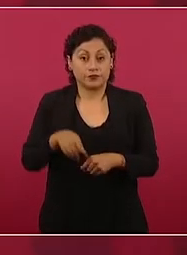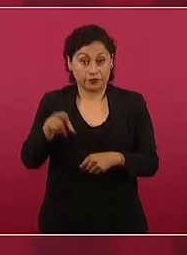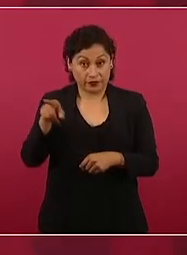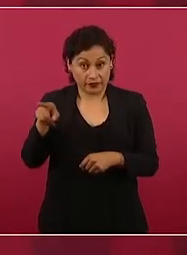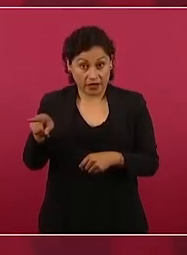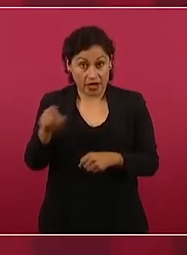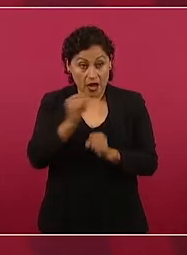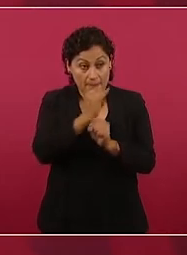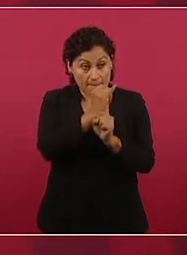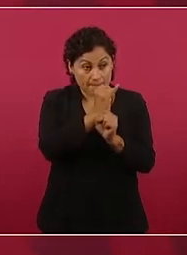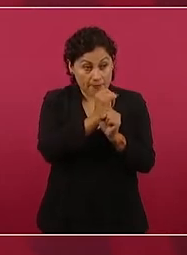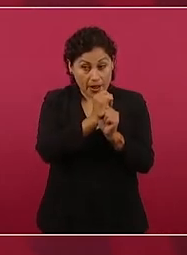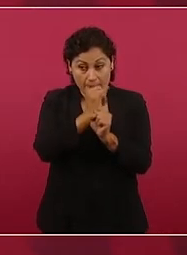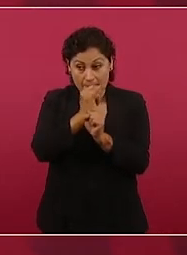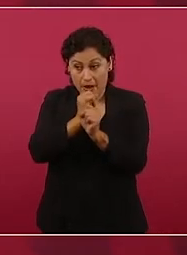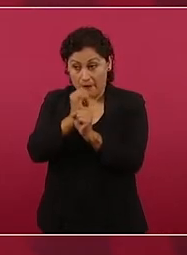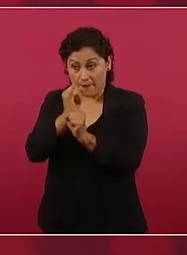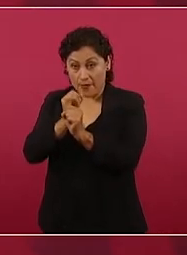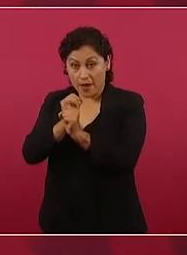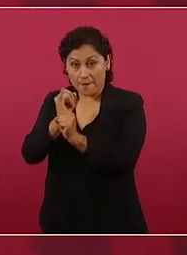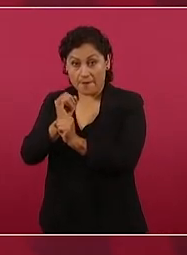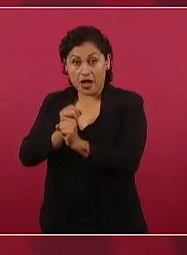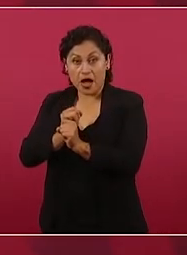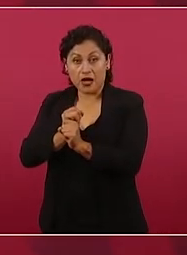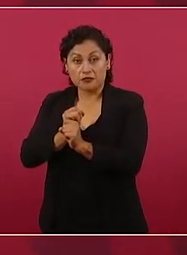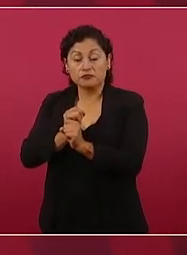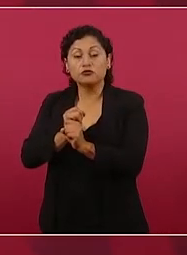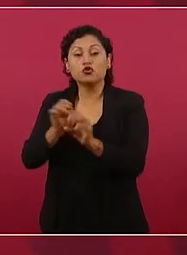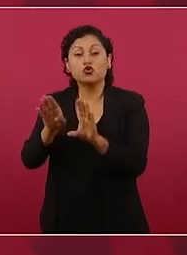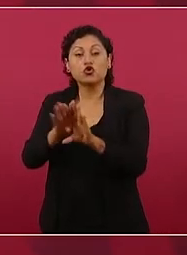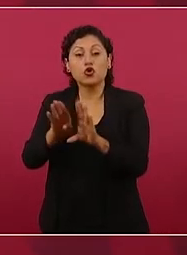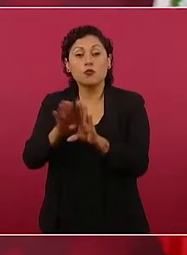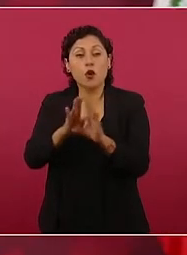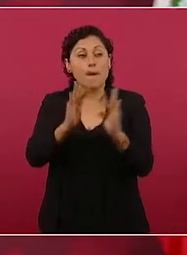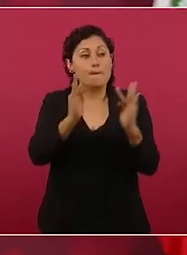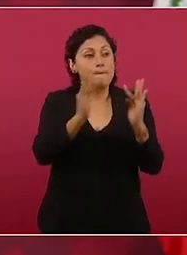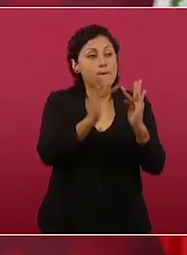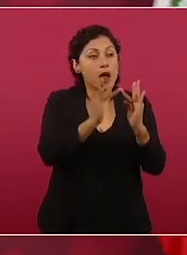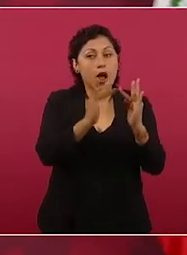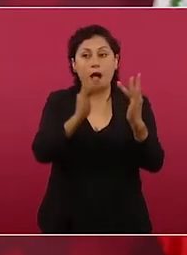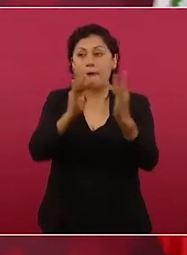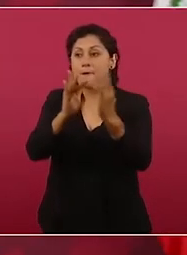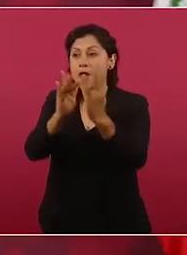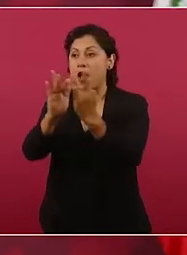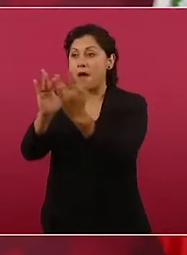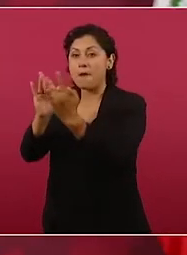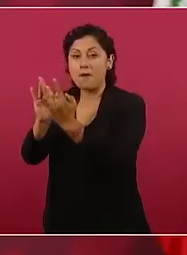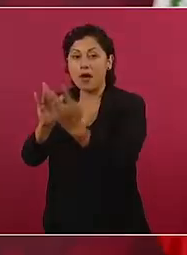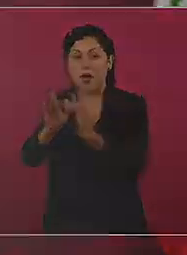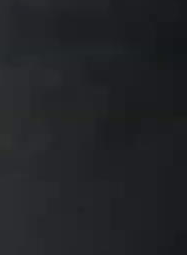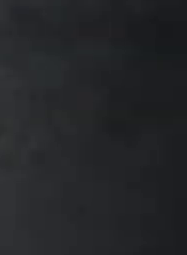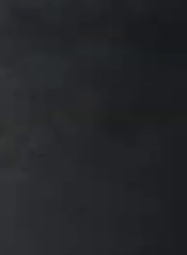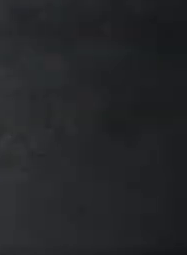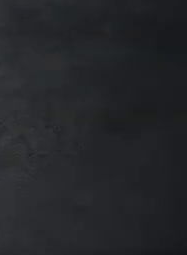los cables, los informes de embajadas